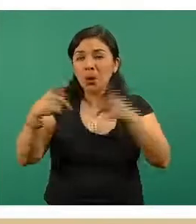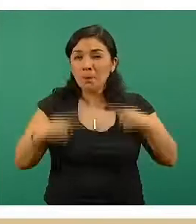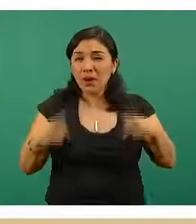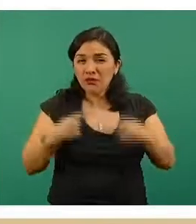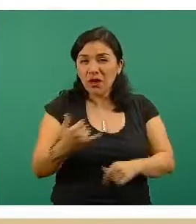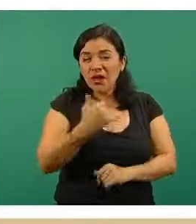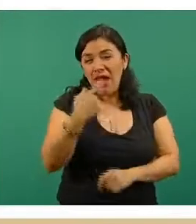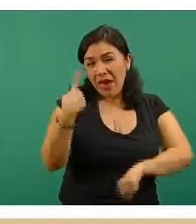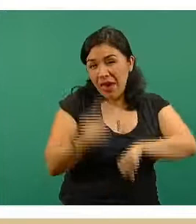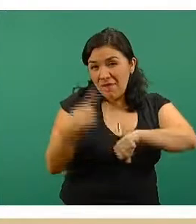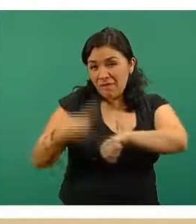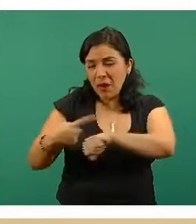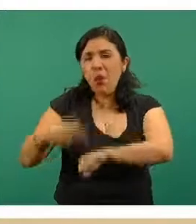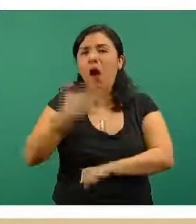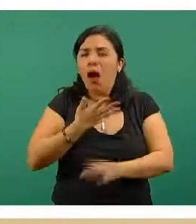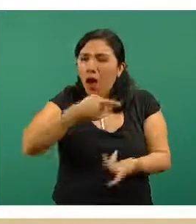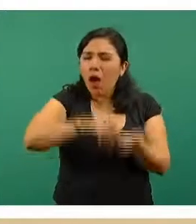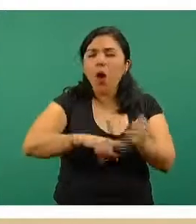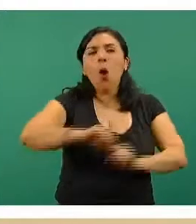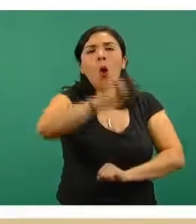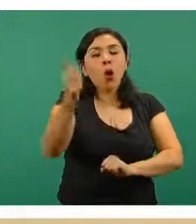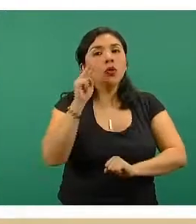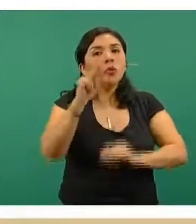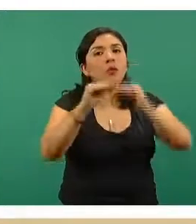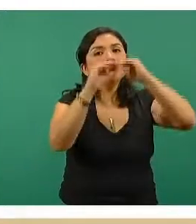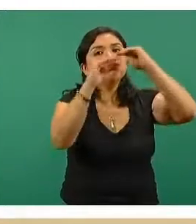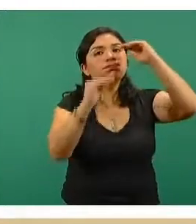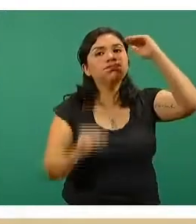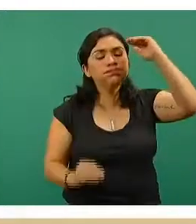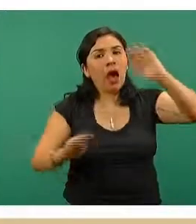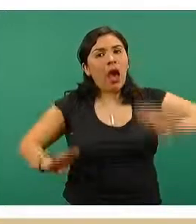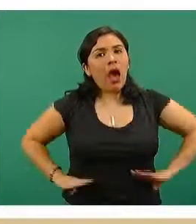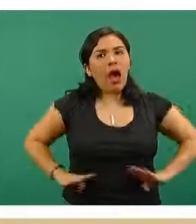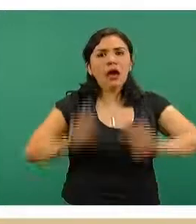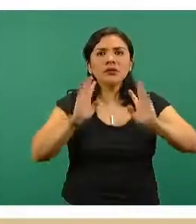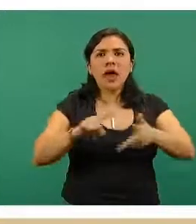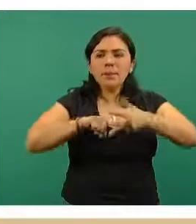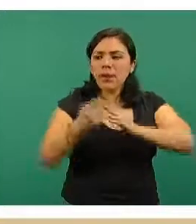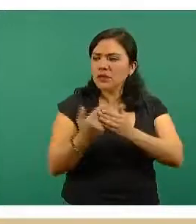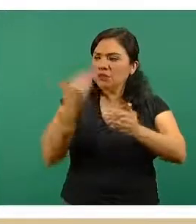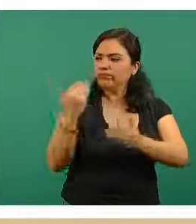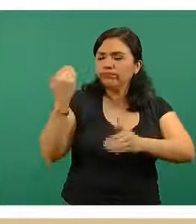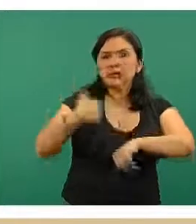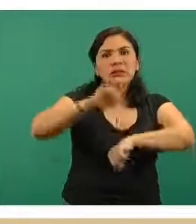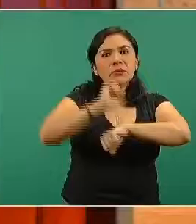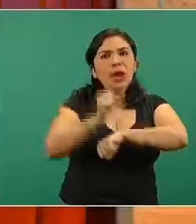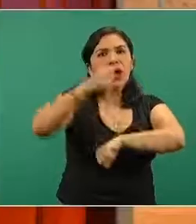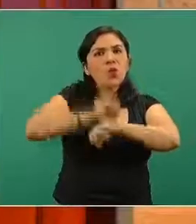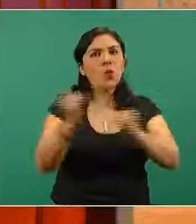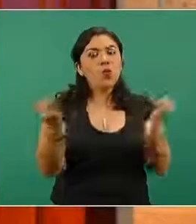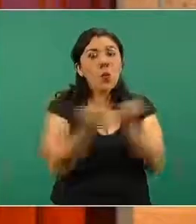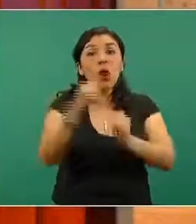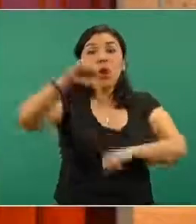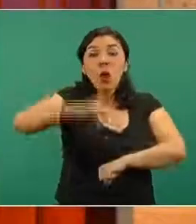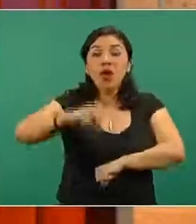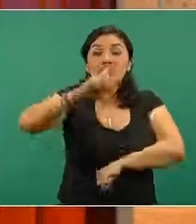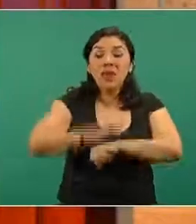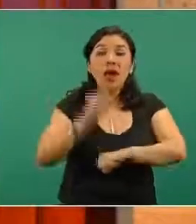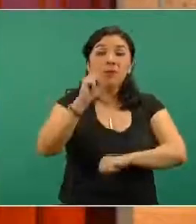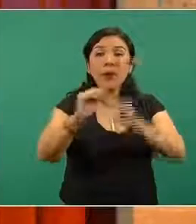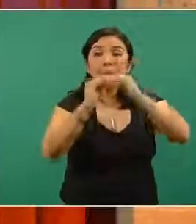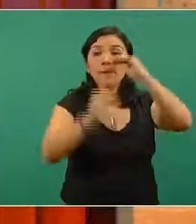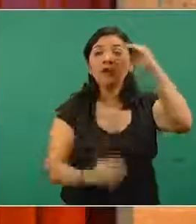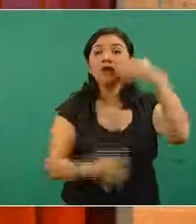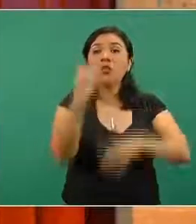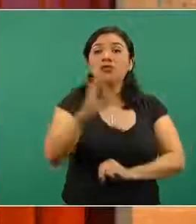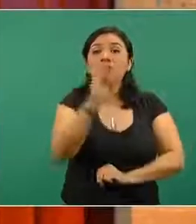estimados, identificamos también un claro descenso que viene observándose ya desde hace varias semanas. Al día de hoy, con una disminución